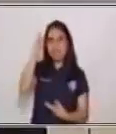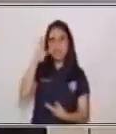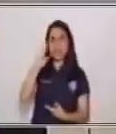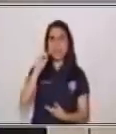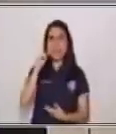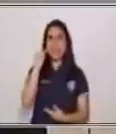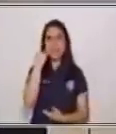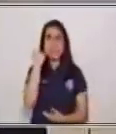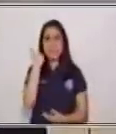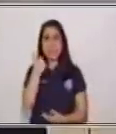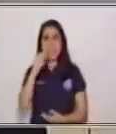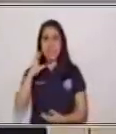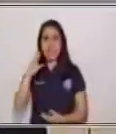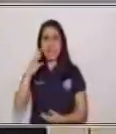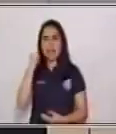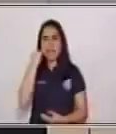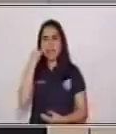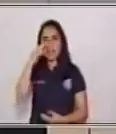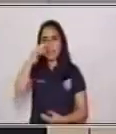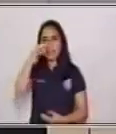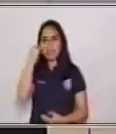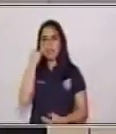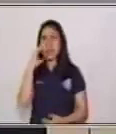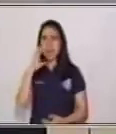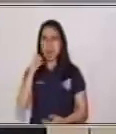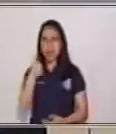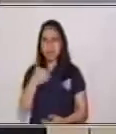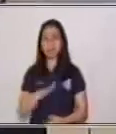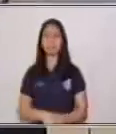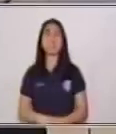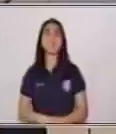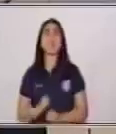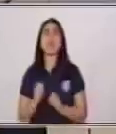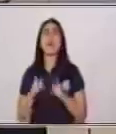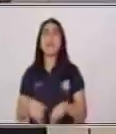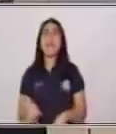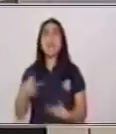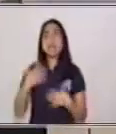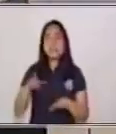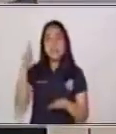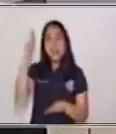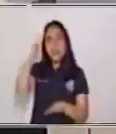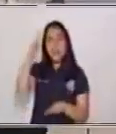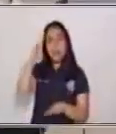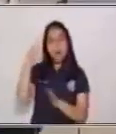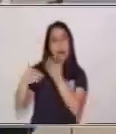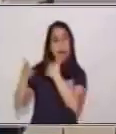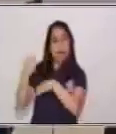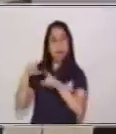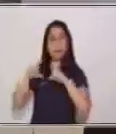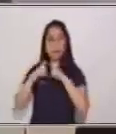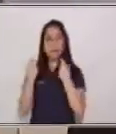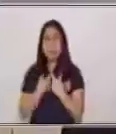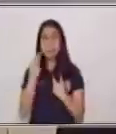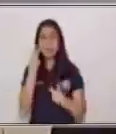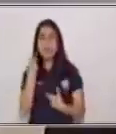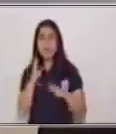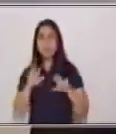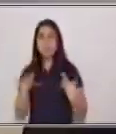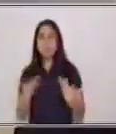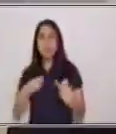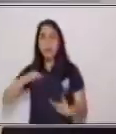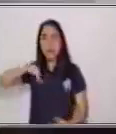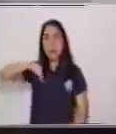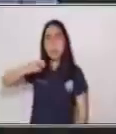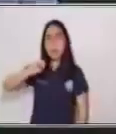general, no se tildan porque son átonos, es decir, no tienen fuerza al momento